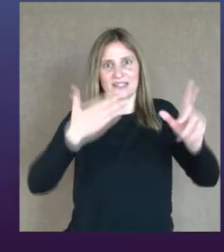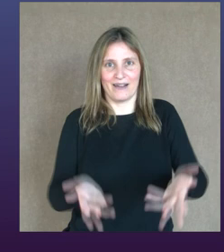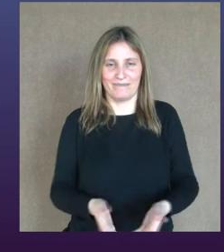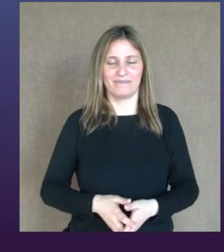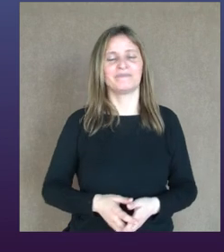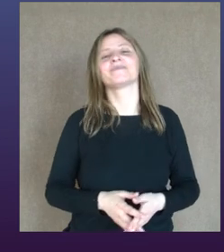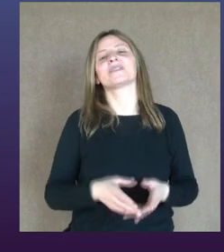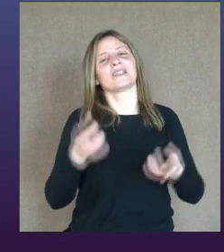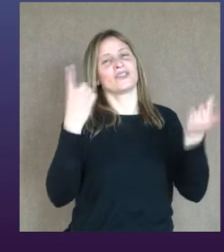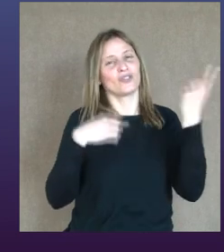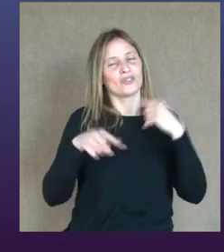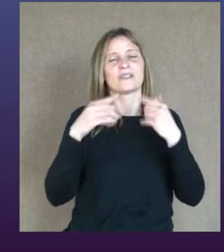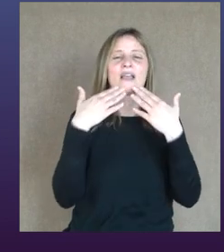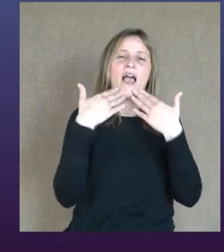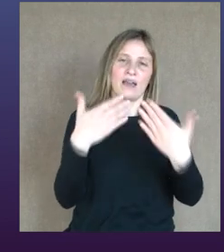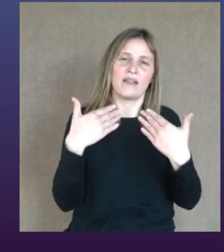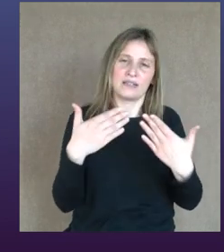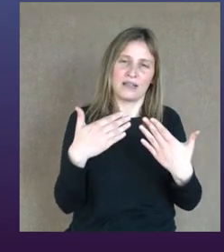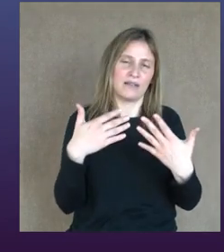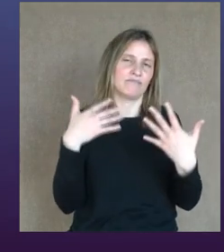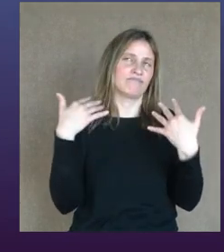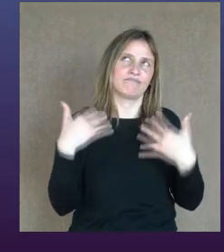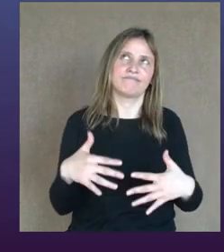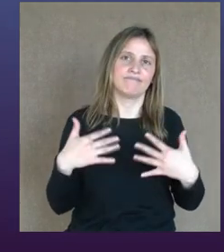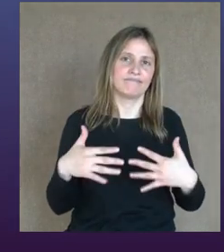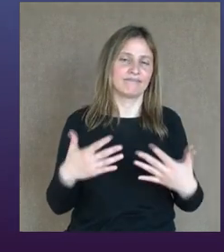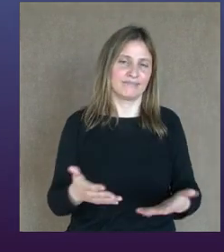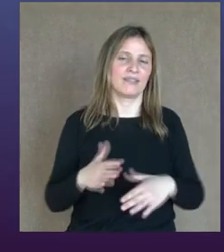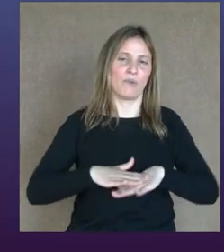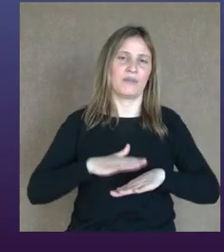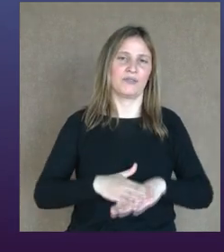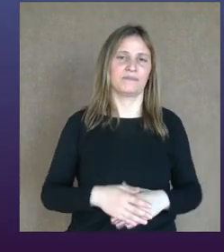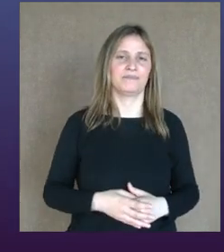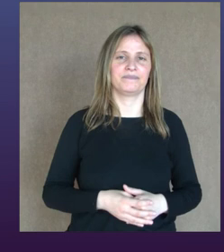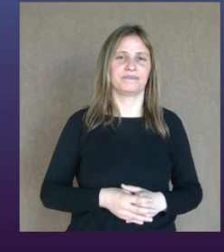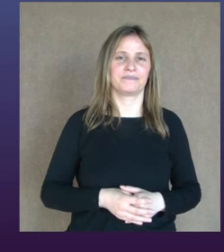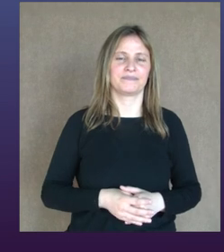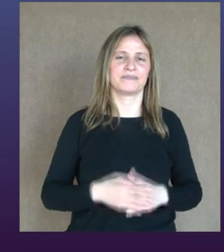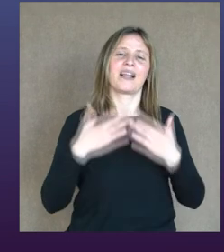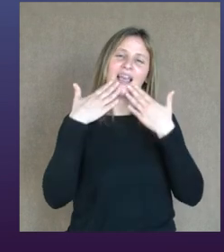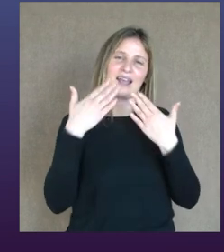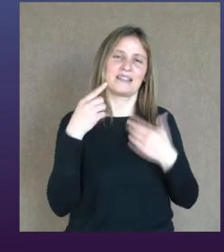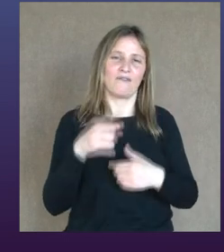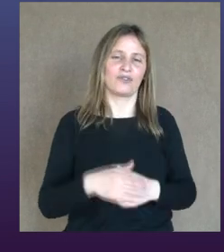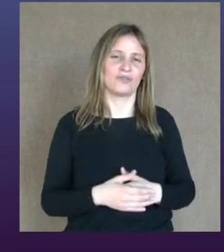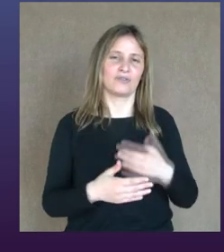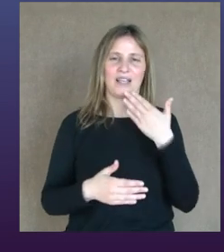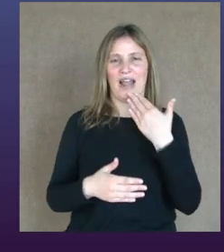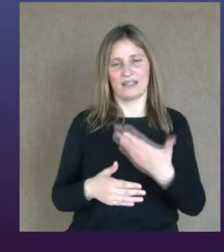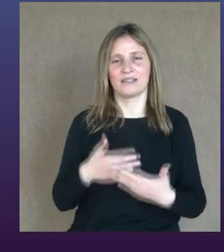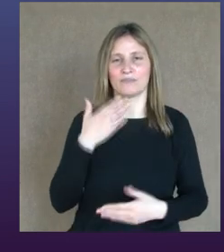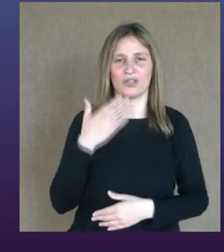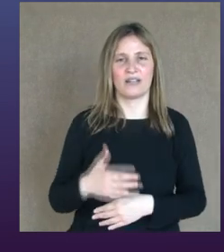pantallas, ¿verdad? Entonces, agradecerles infinitamente este momento. Gracias a